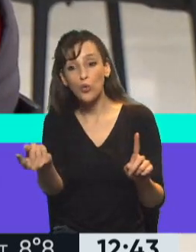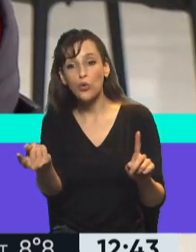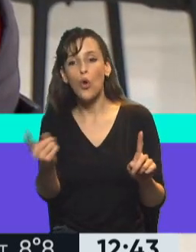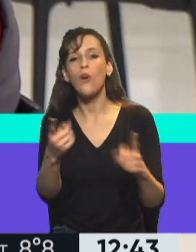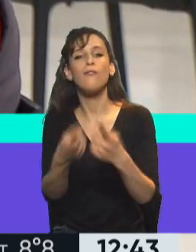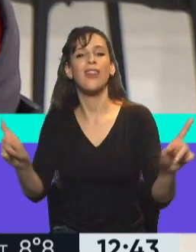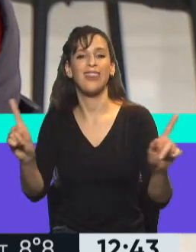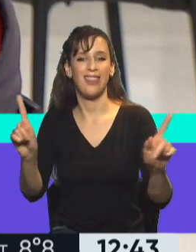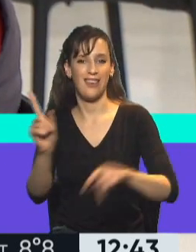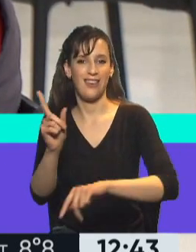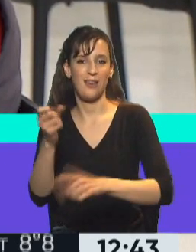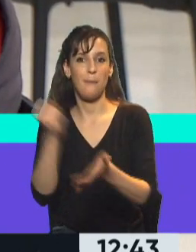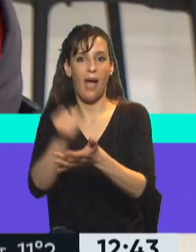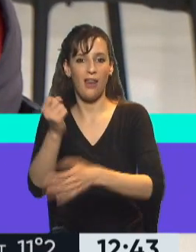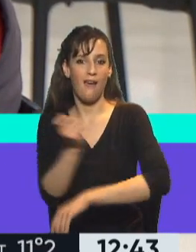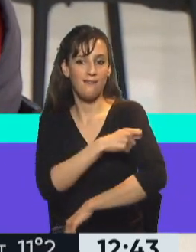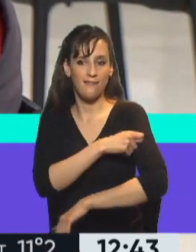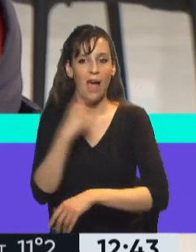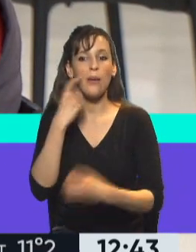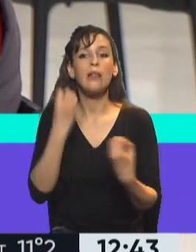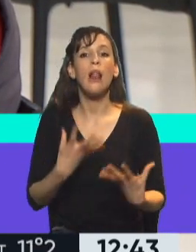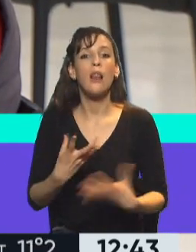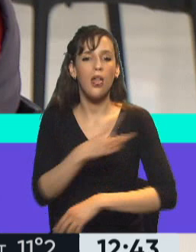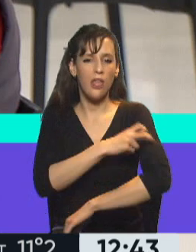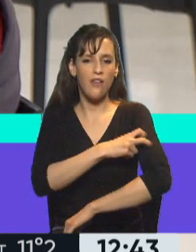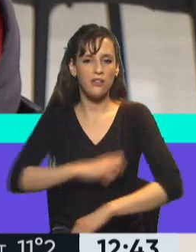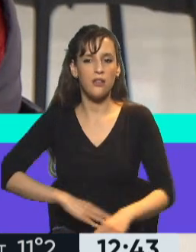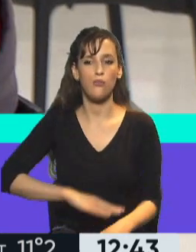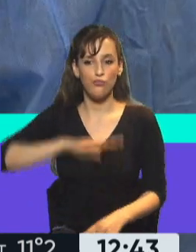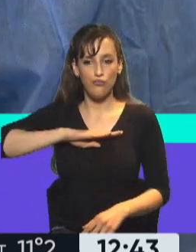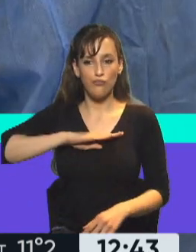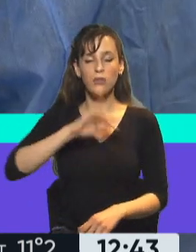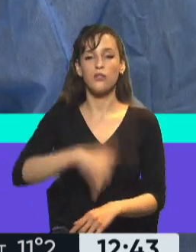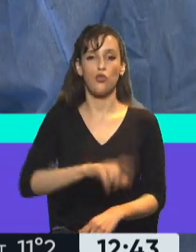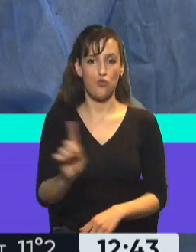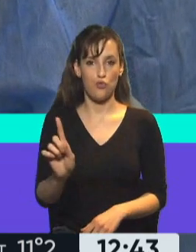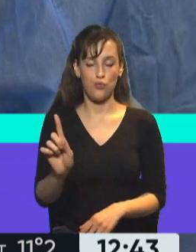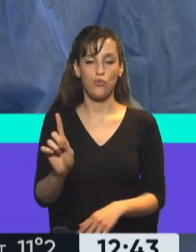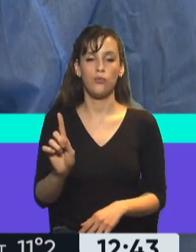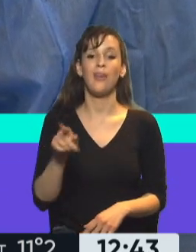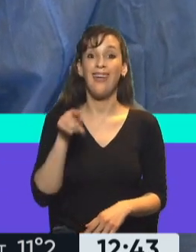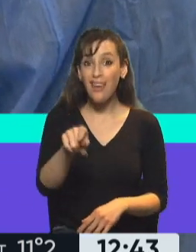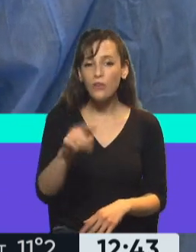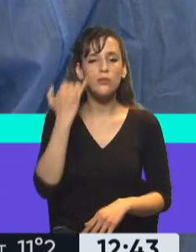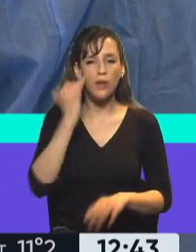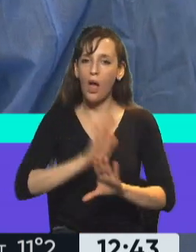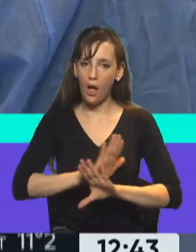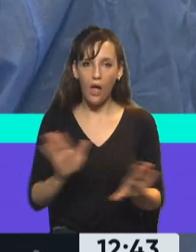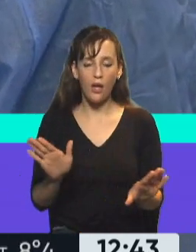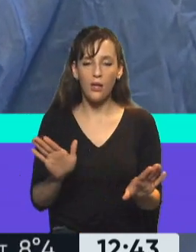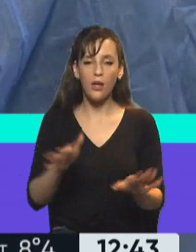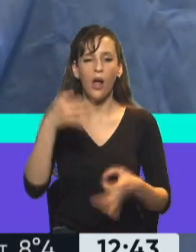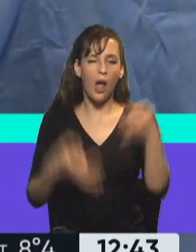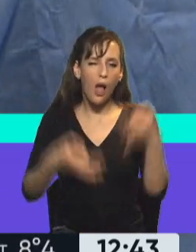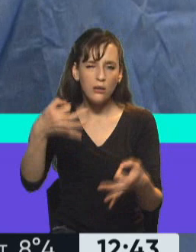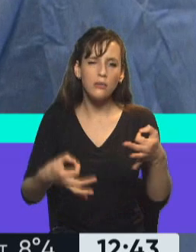y la respuesta de anticuerpos, o sea, la respuesta inmune de una vacuna distinta en la segunda dosis. Esto ya se ha empezado a hacer estudios en